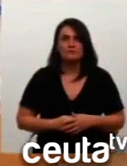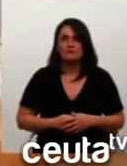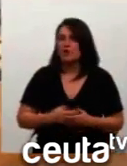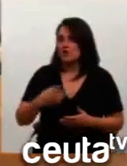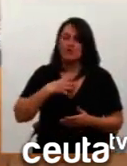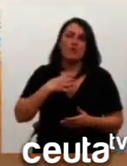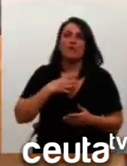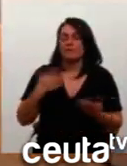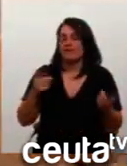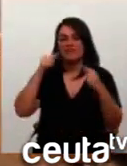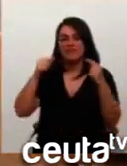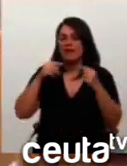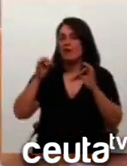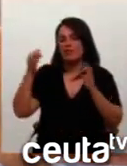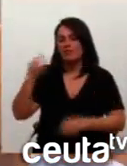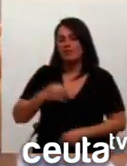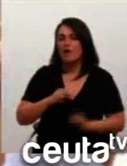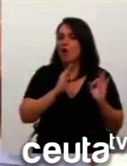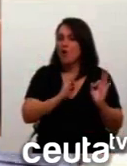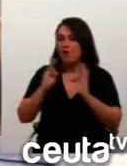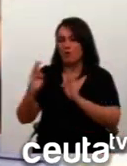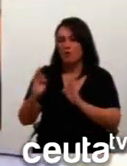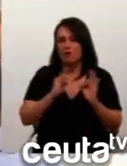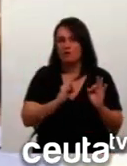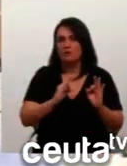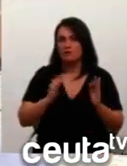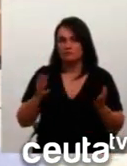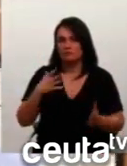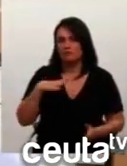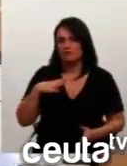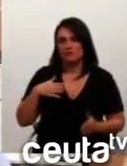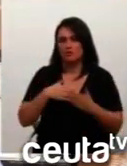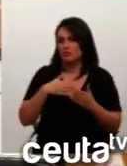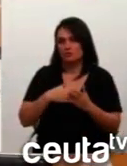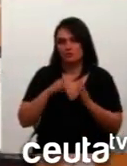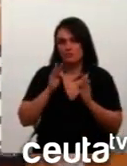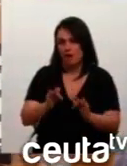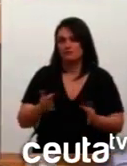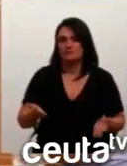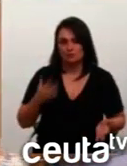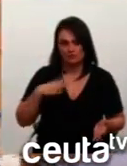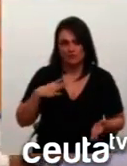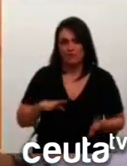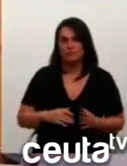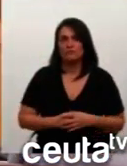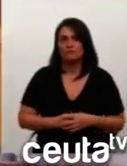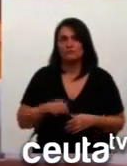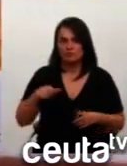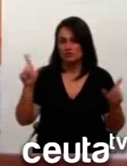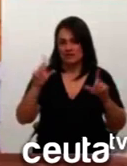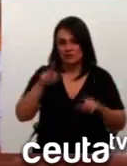el diálogo tiene que estar ordenado. Entonces, por favor, no interrumpa usted más, por favor, que esto no es la